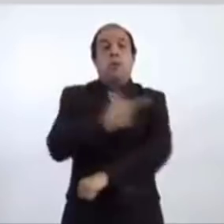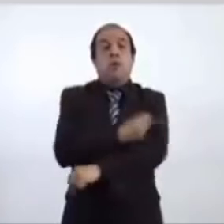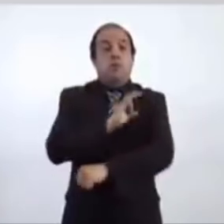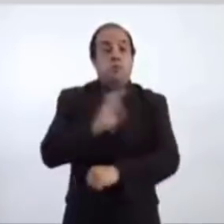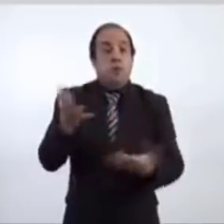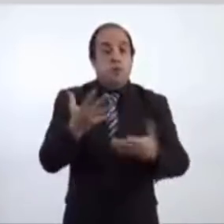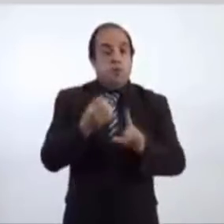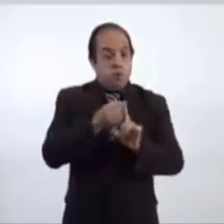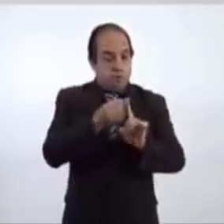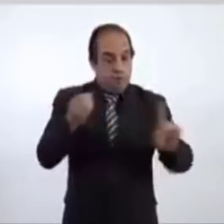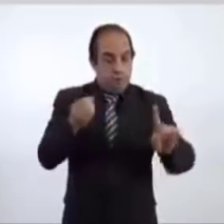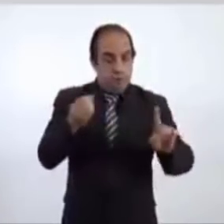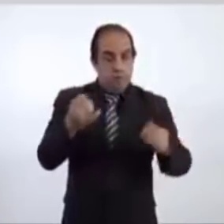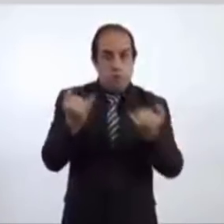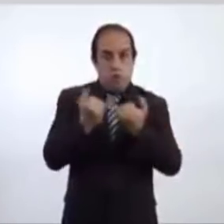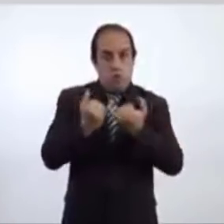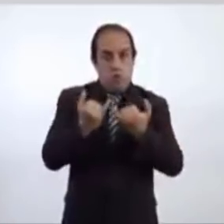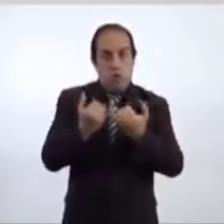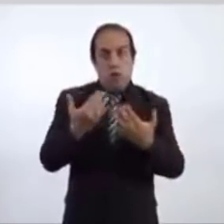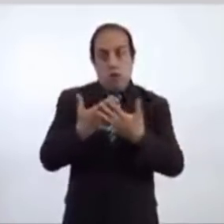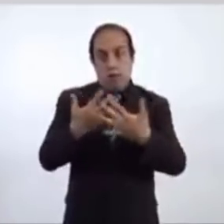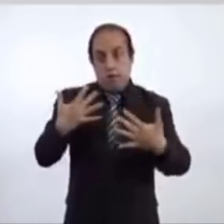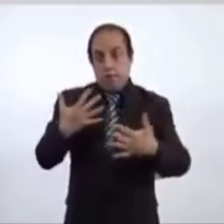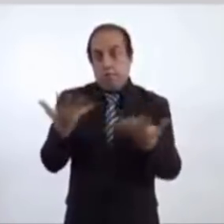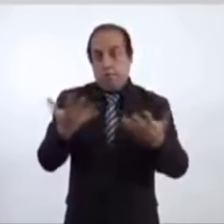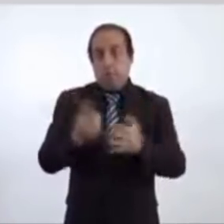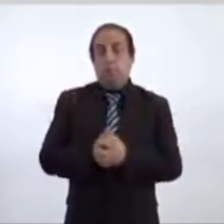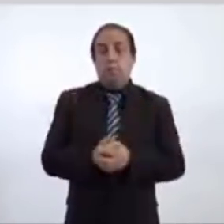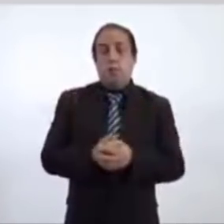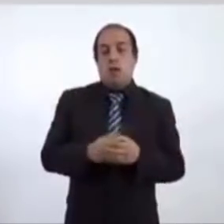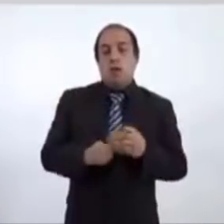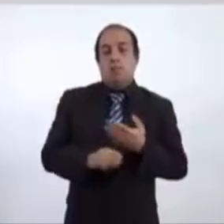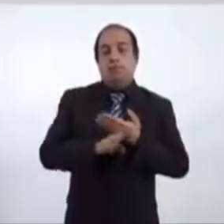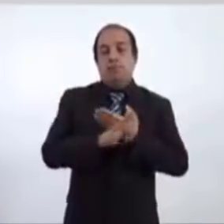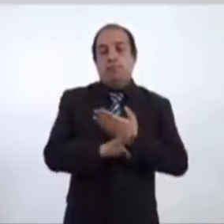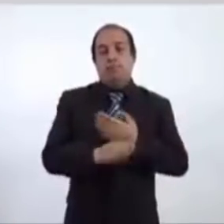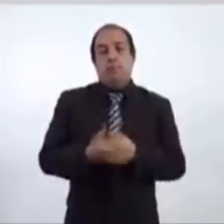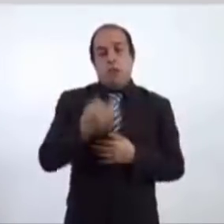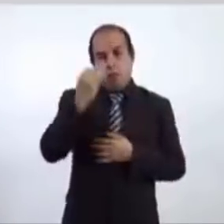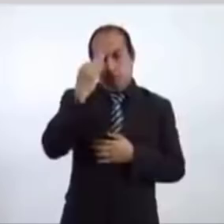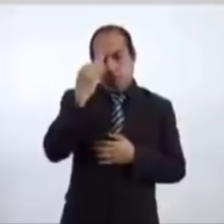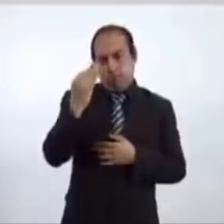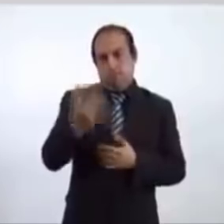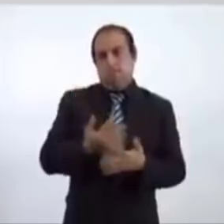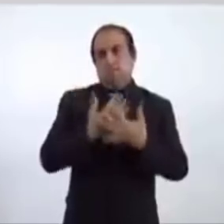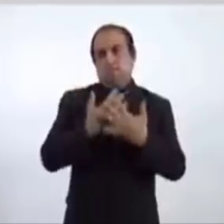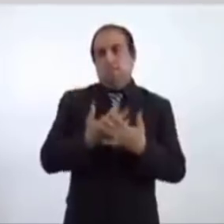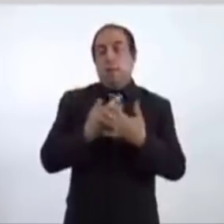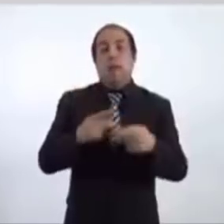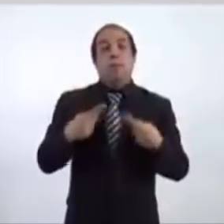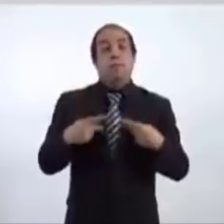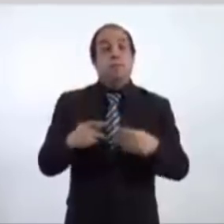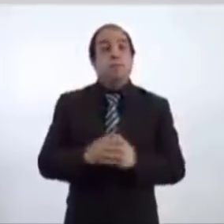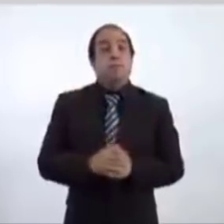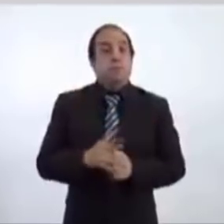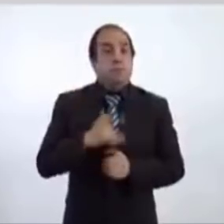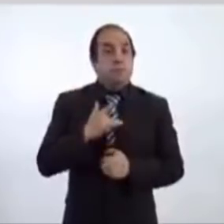con todo orden como se ha hecho hasta ahora, para evitar pues tiempos de espera y que la gente se sienta